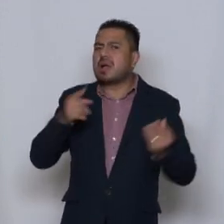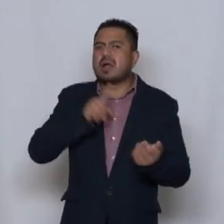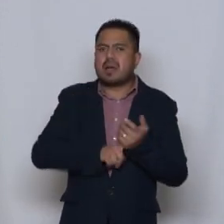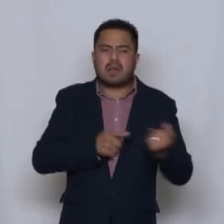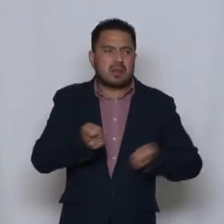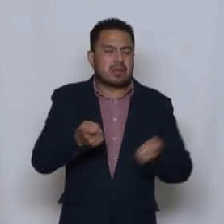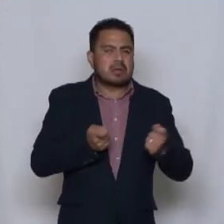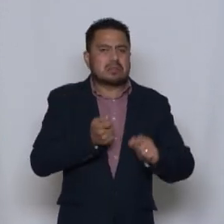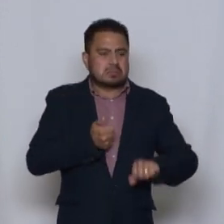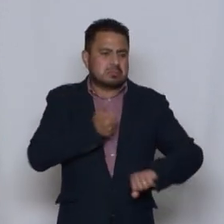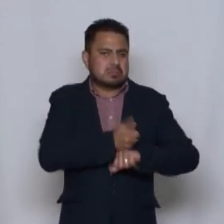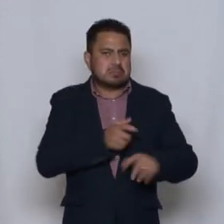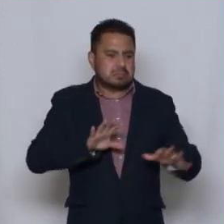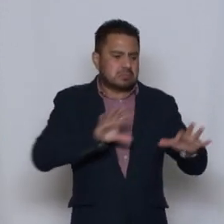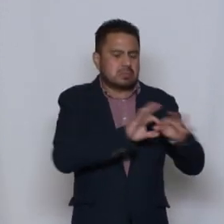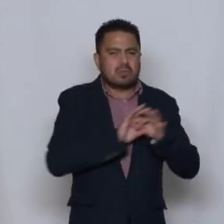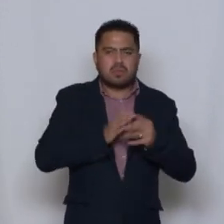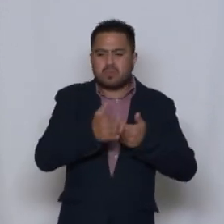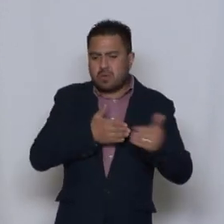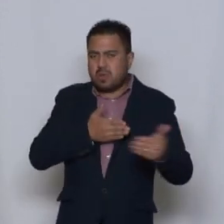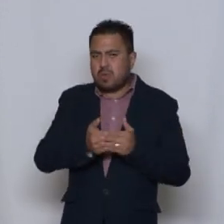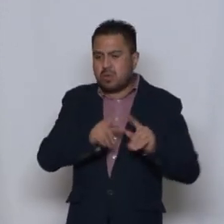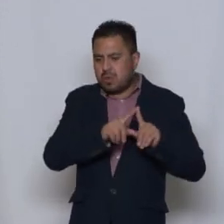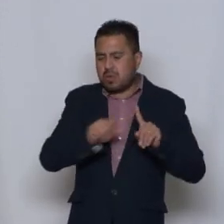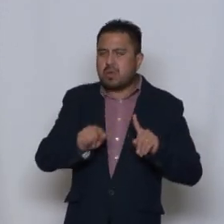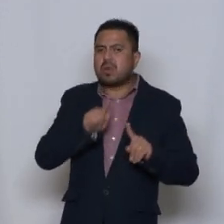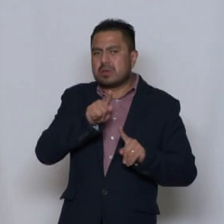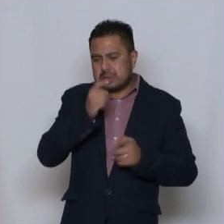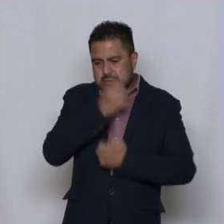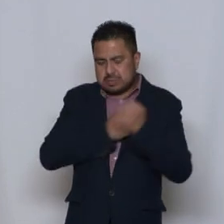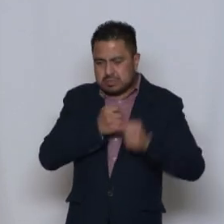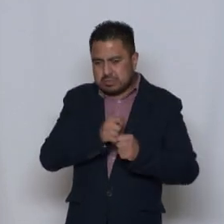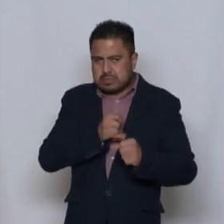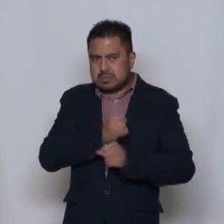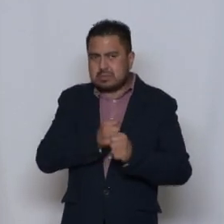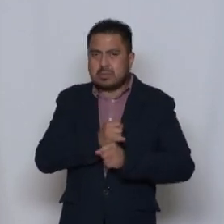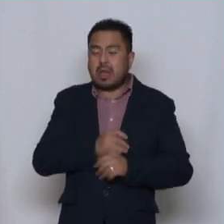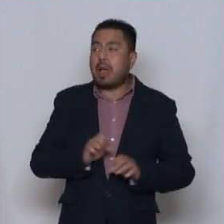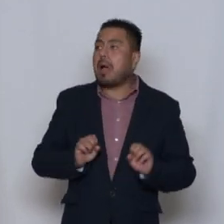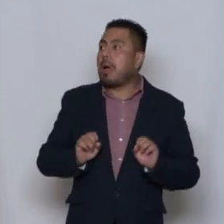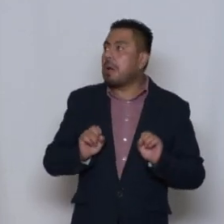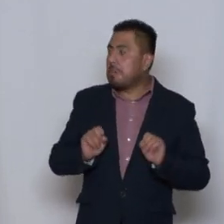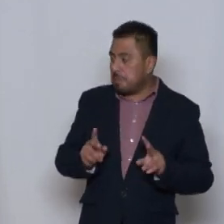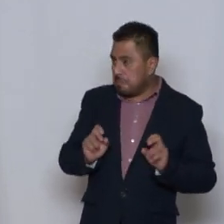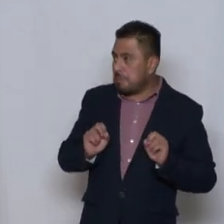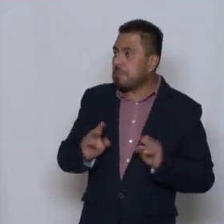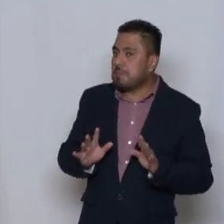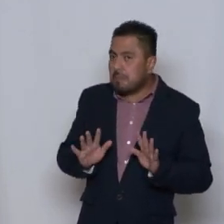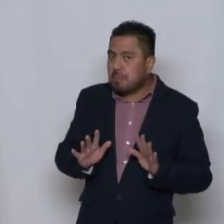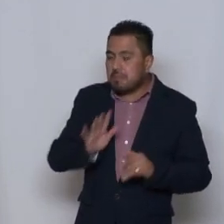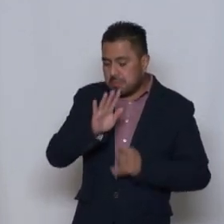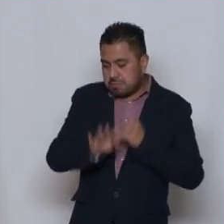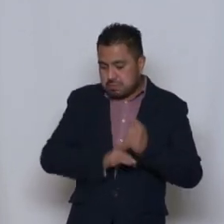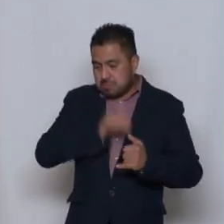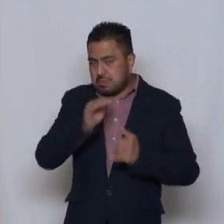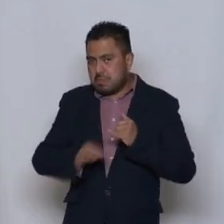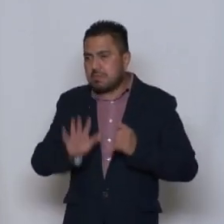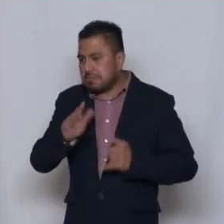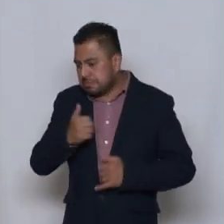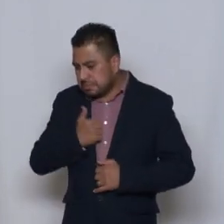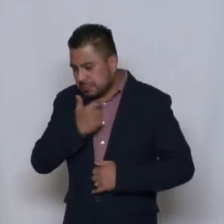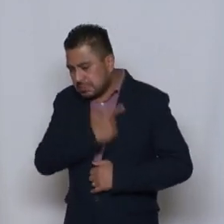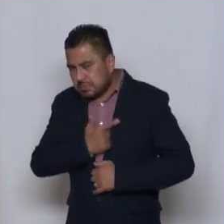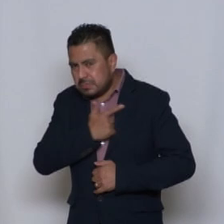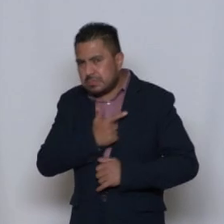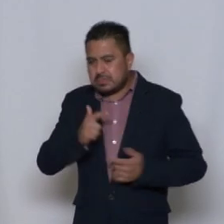que incide en la estructura o en el modelo de escala que estamos estudiando. Ok. Y finalmente, bueno, me gustaría